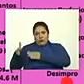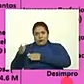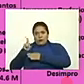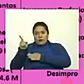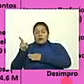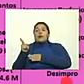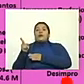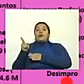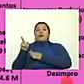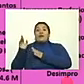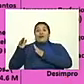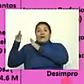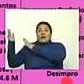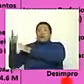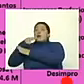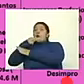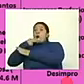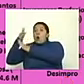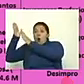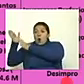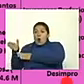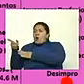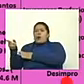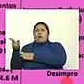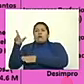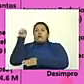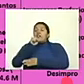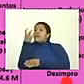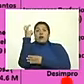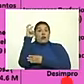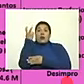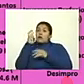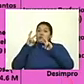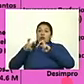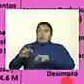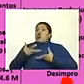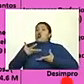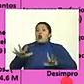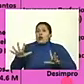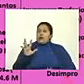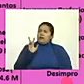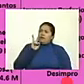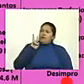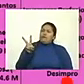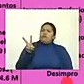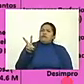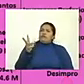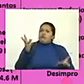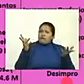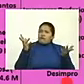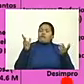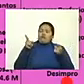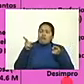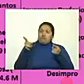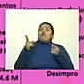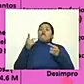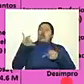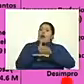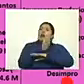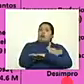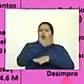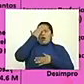Lo que está en rojo, la fiscalía no quiso investigarlo, a pesar de que tenía